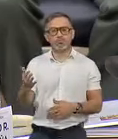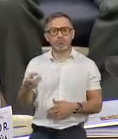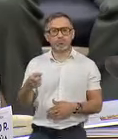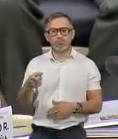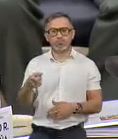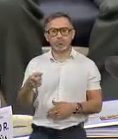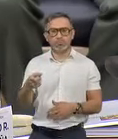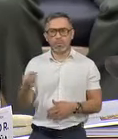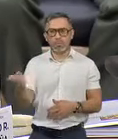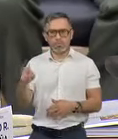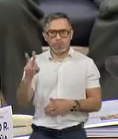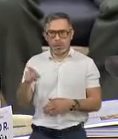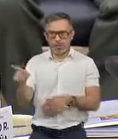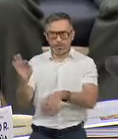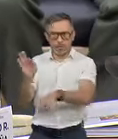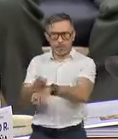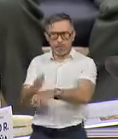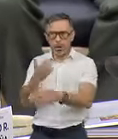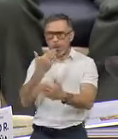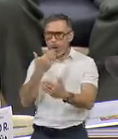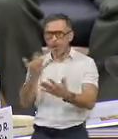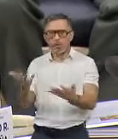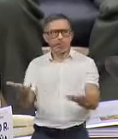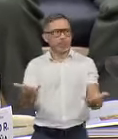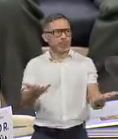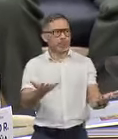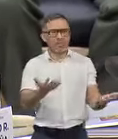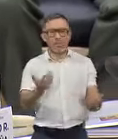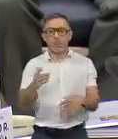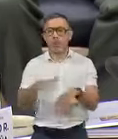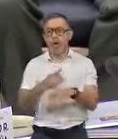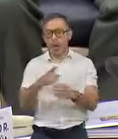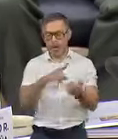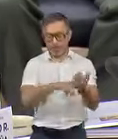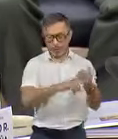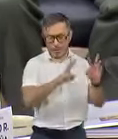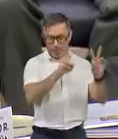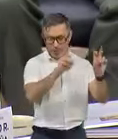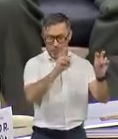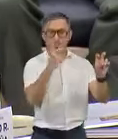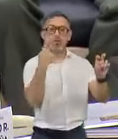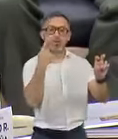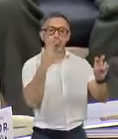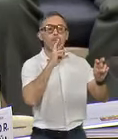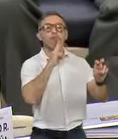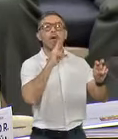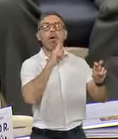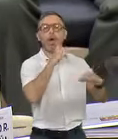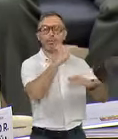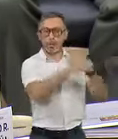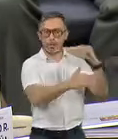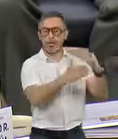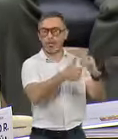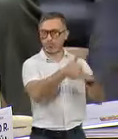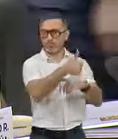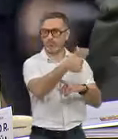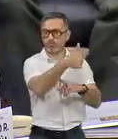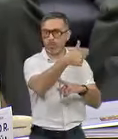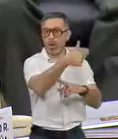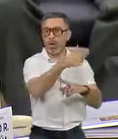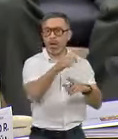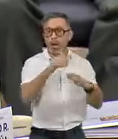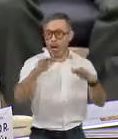totalmente indefensas, porque hemos avanzado en el ambiente político, pero a las mujeres de abajo esas